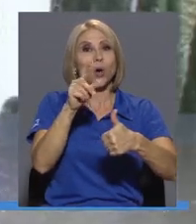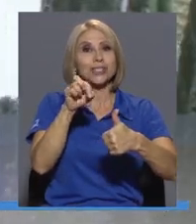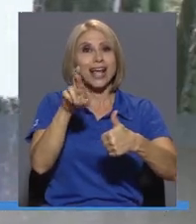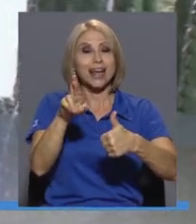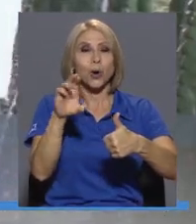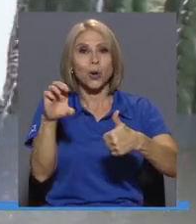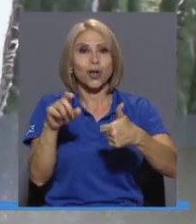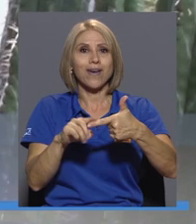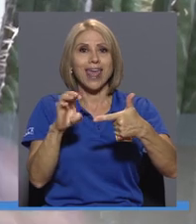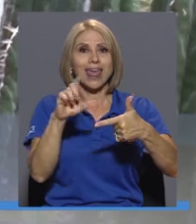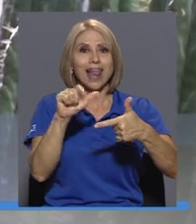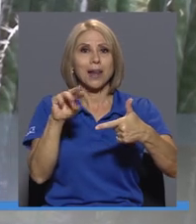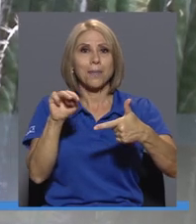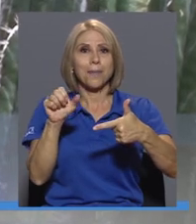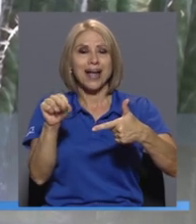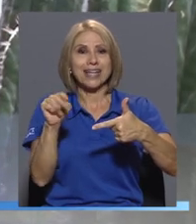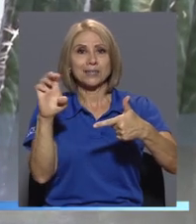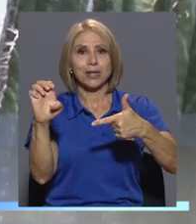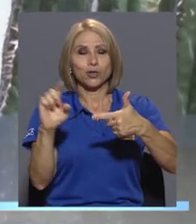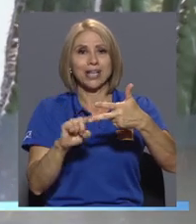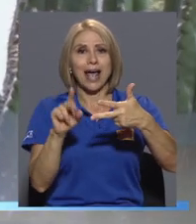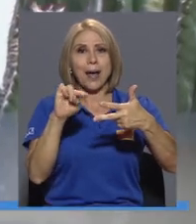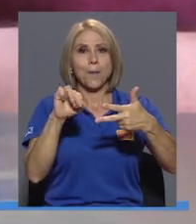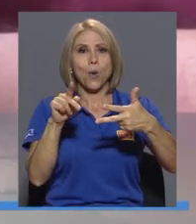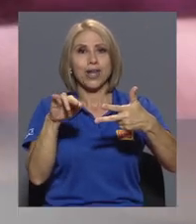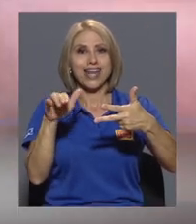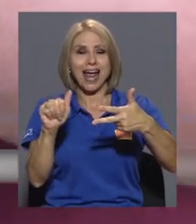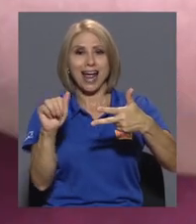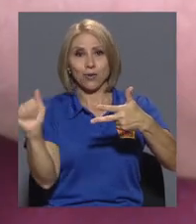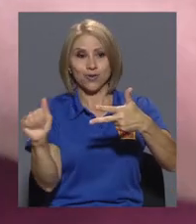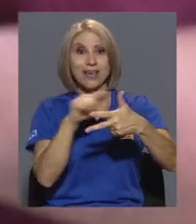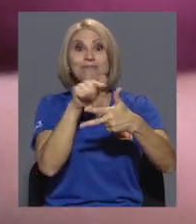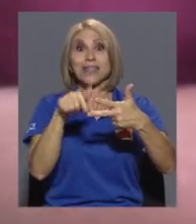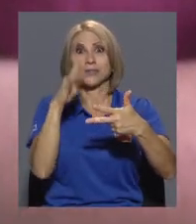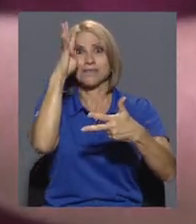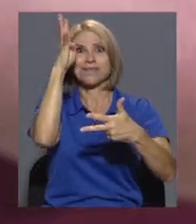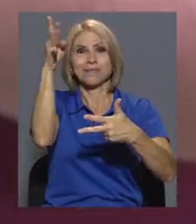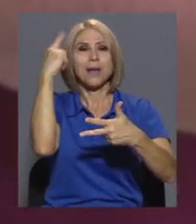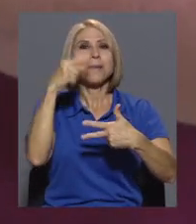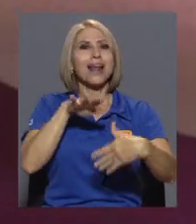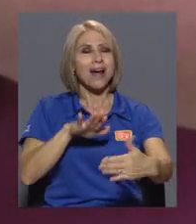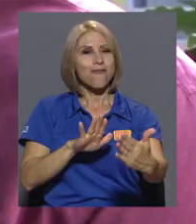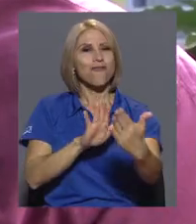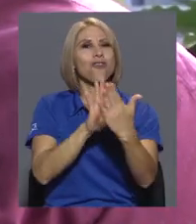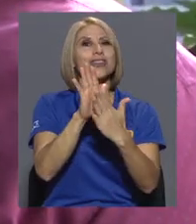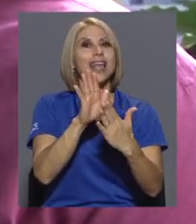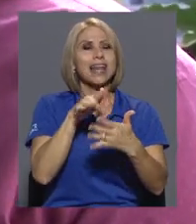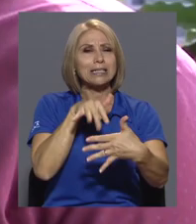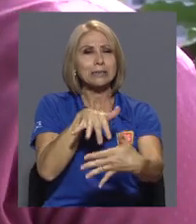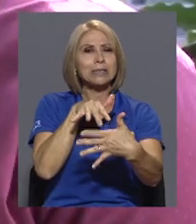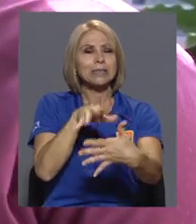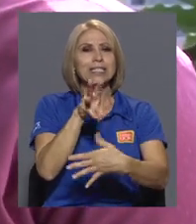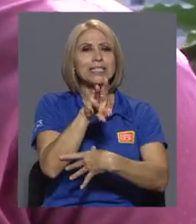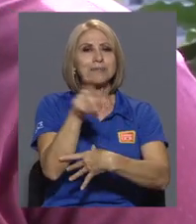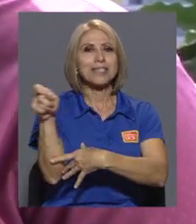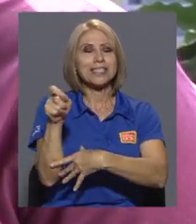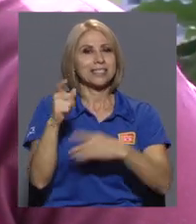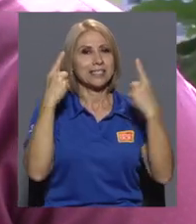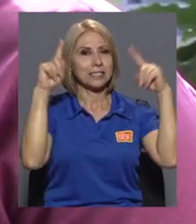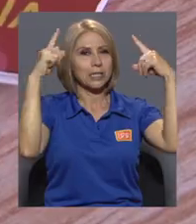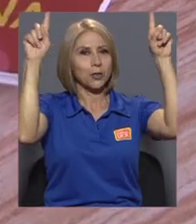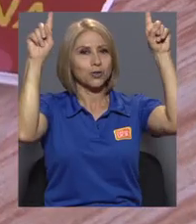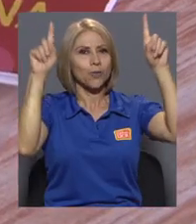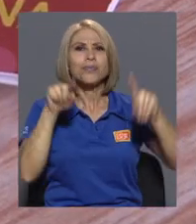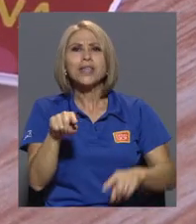edelman espinoza y mónica acuña idearon para afrontar el semestre de una manera exitosa se trata de